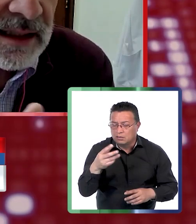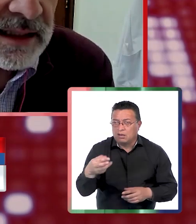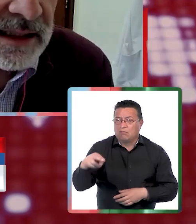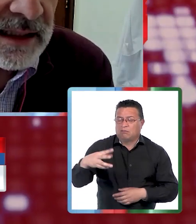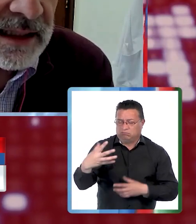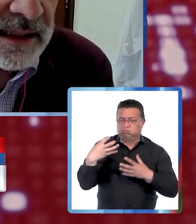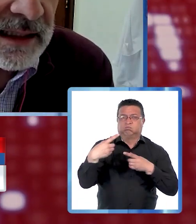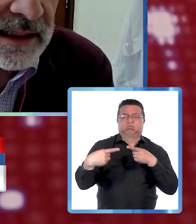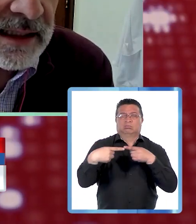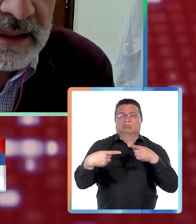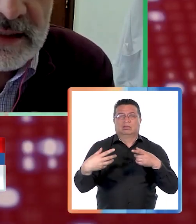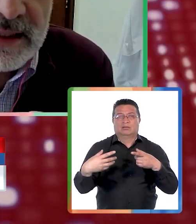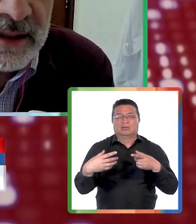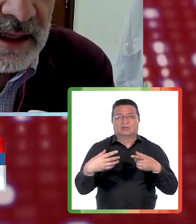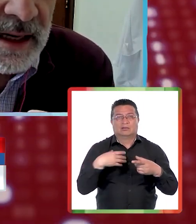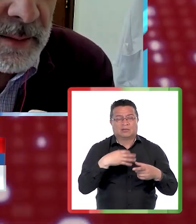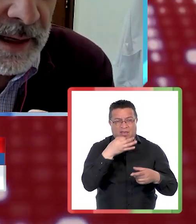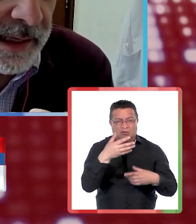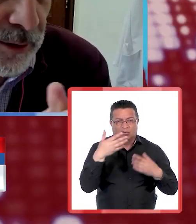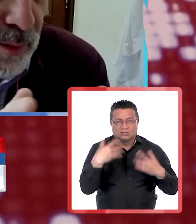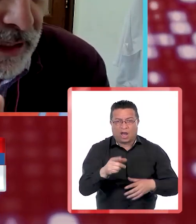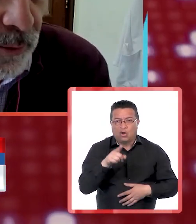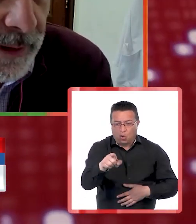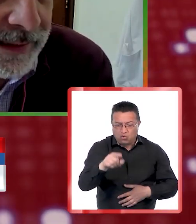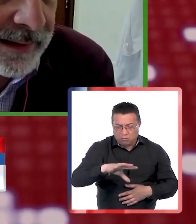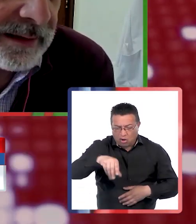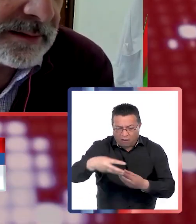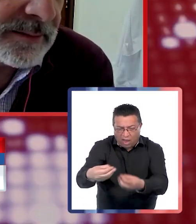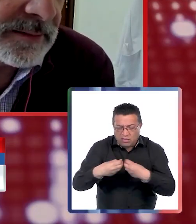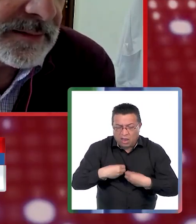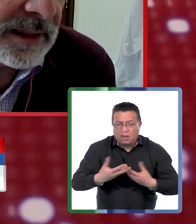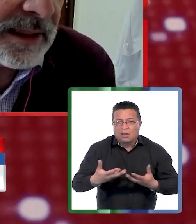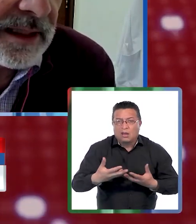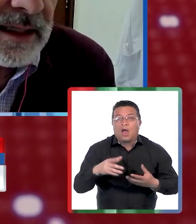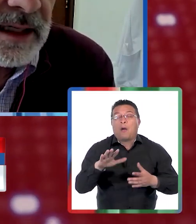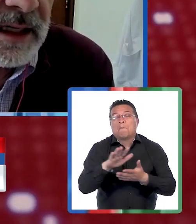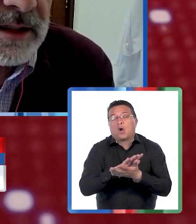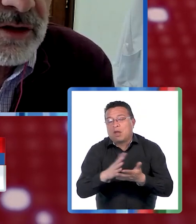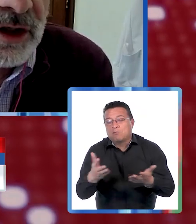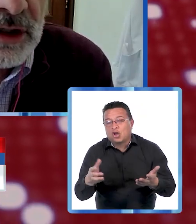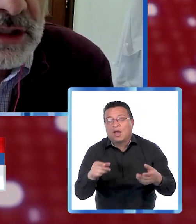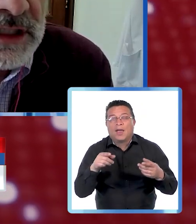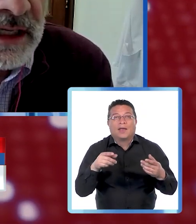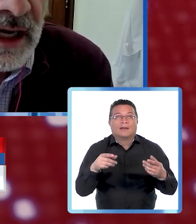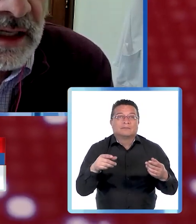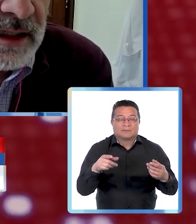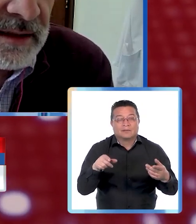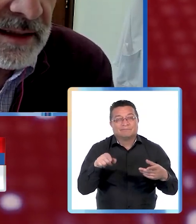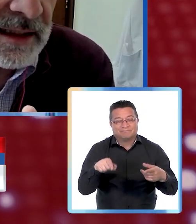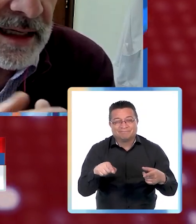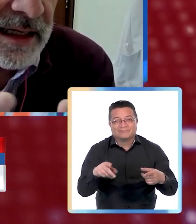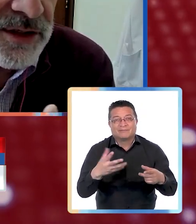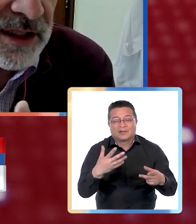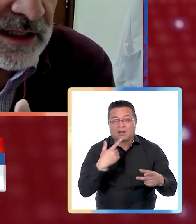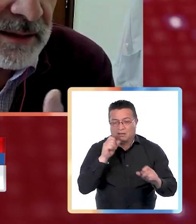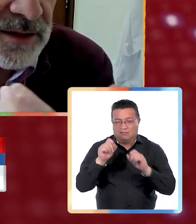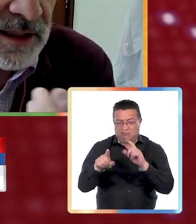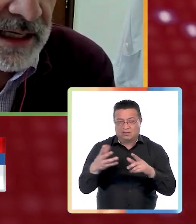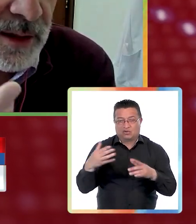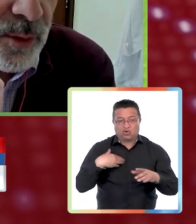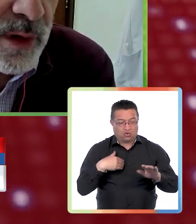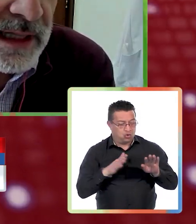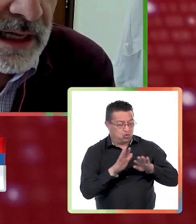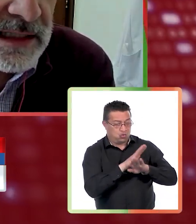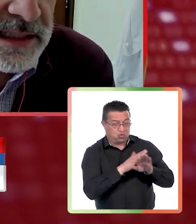cosa y dice, es que tú me la robaste. ¿Ah? Entonces, la reacción